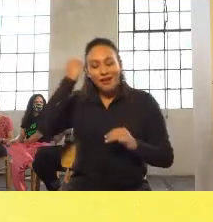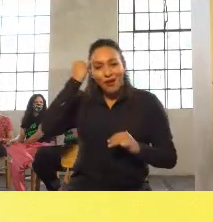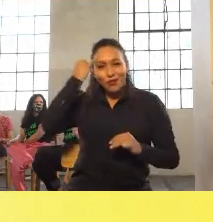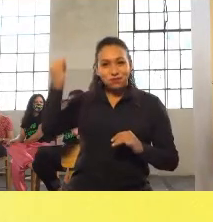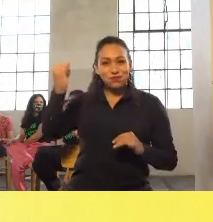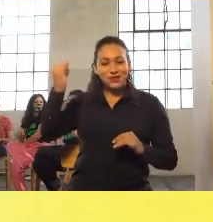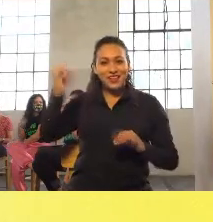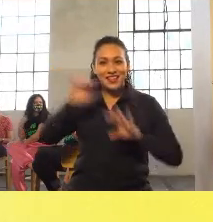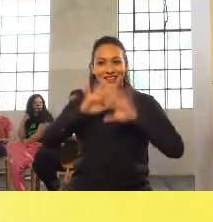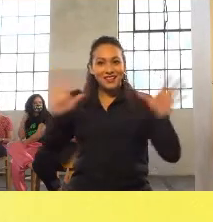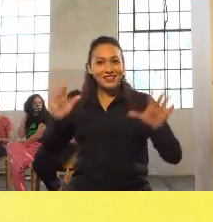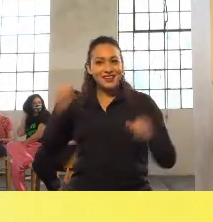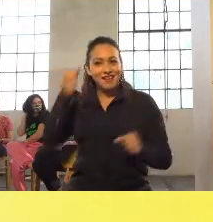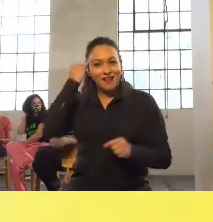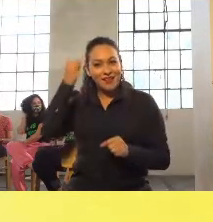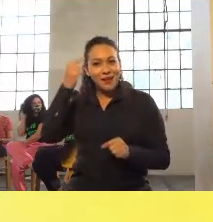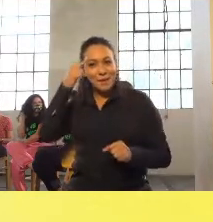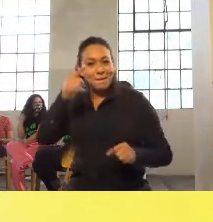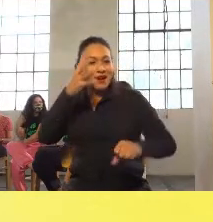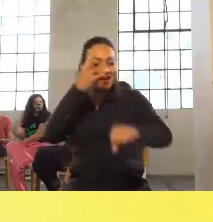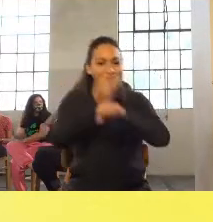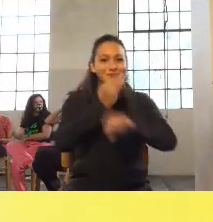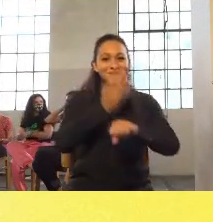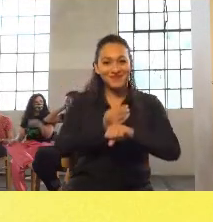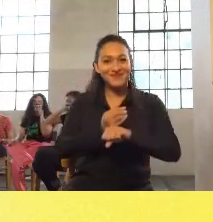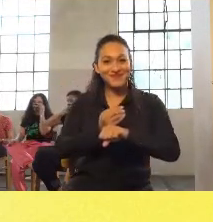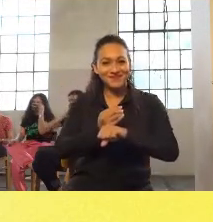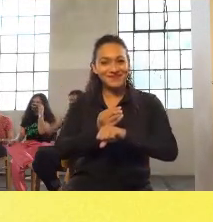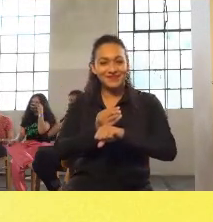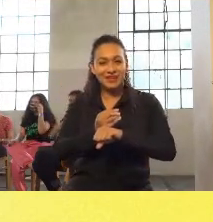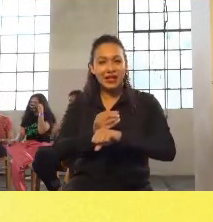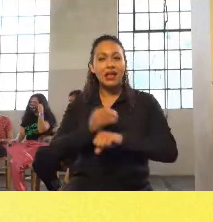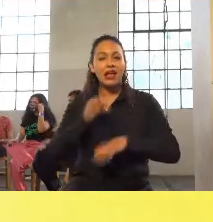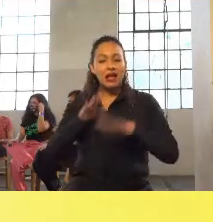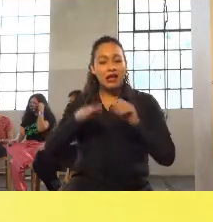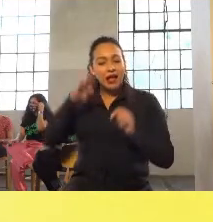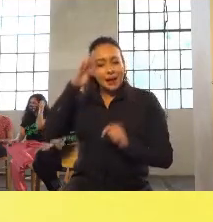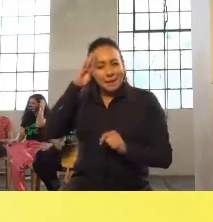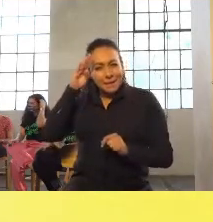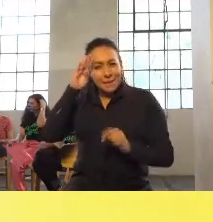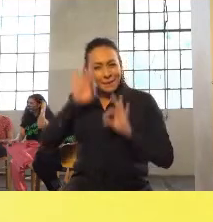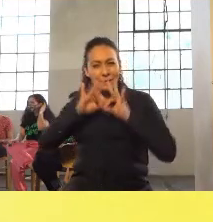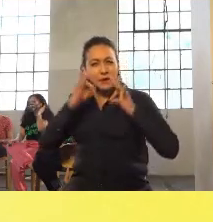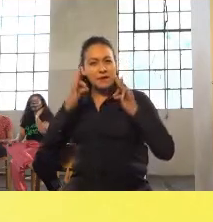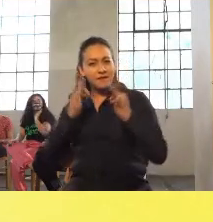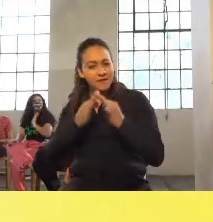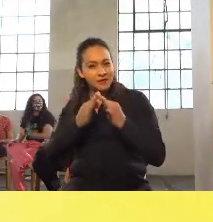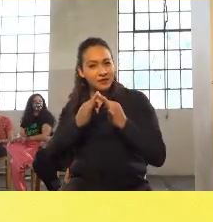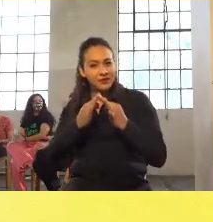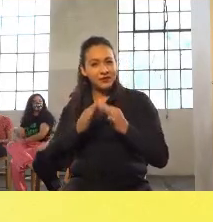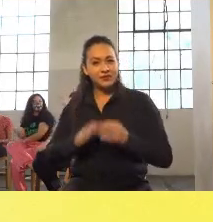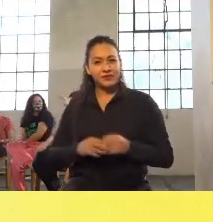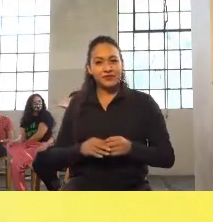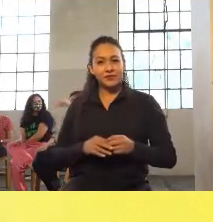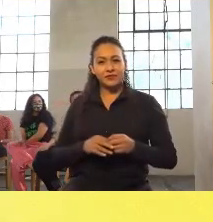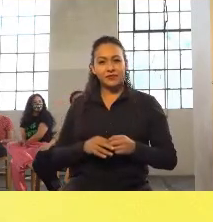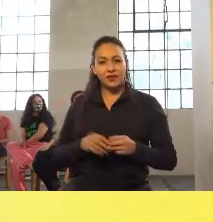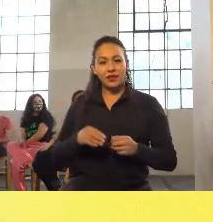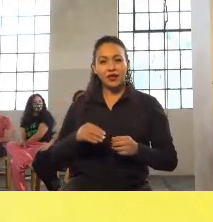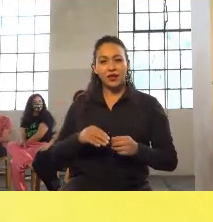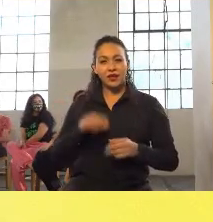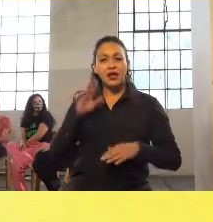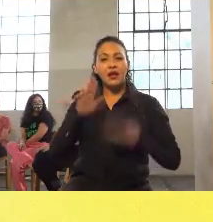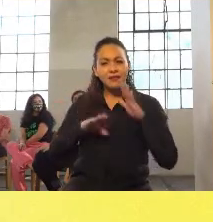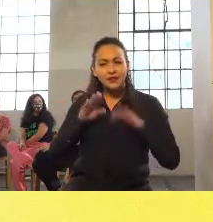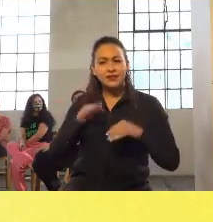como un chispazo de resoluciones o de soluciones o de planteamientos que van cobrando sentido